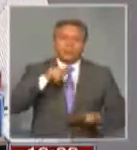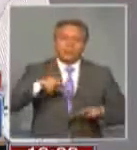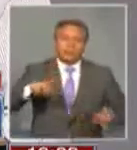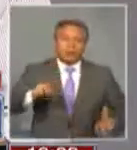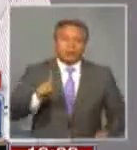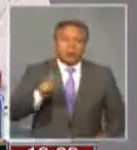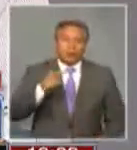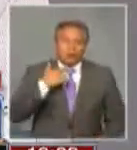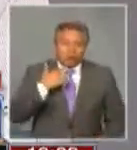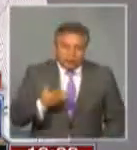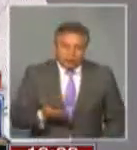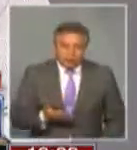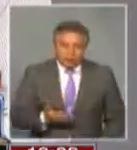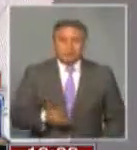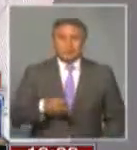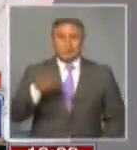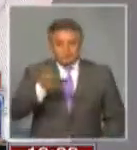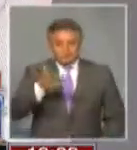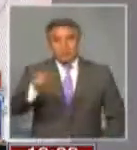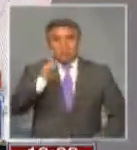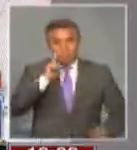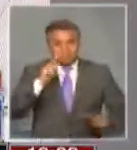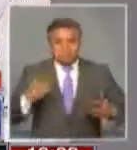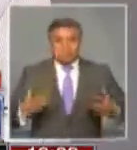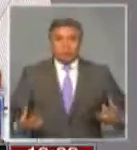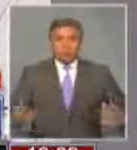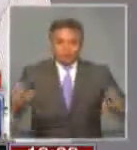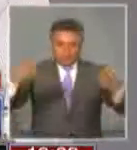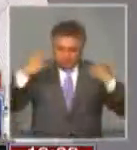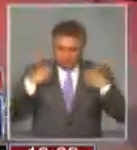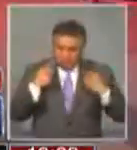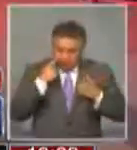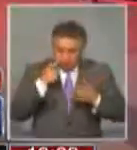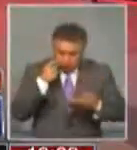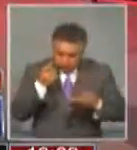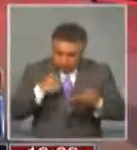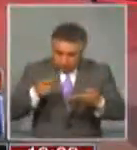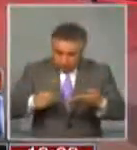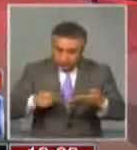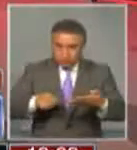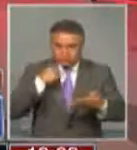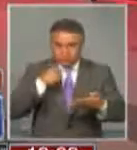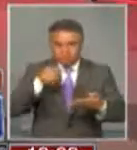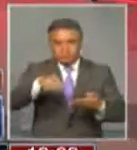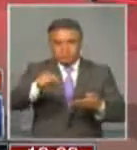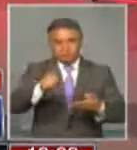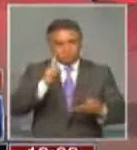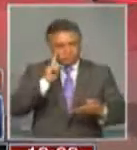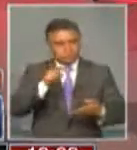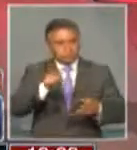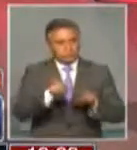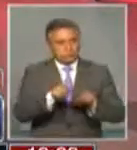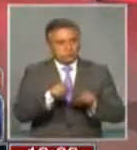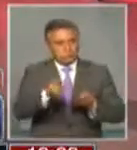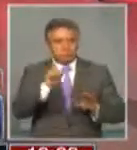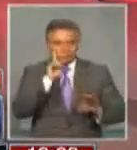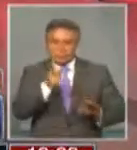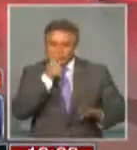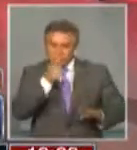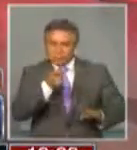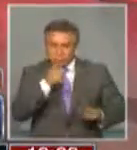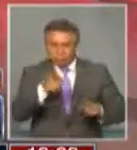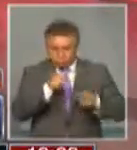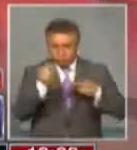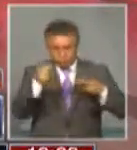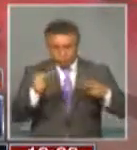¿cierto? Y quien finalmente se hace cargo de esta investigación, y nosotros entendemos que estamos satisfechos porque no solamente han habido denuncias y querellas en